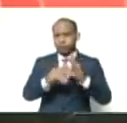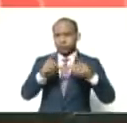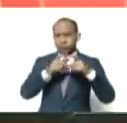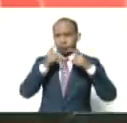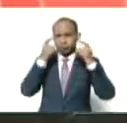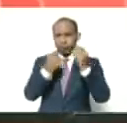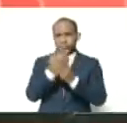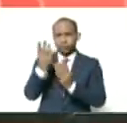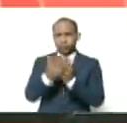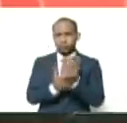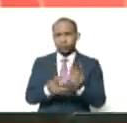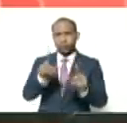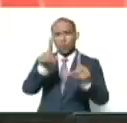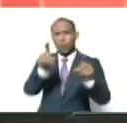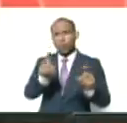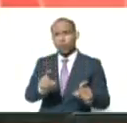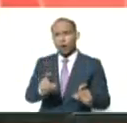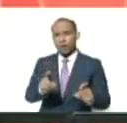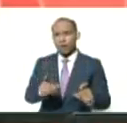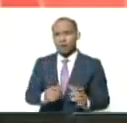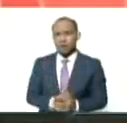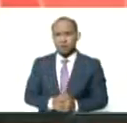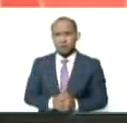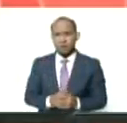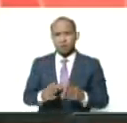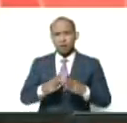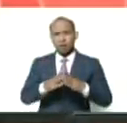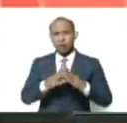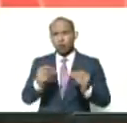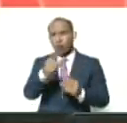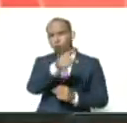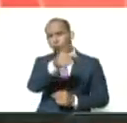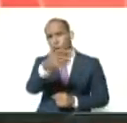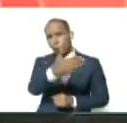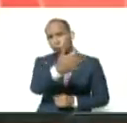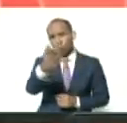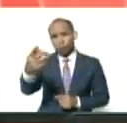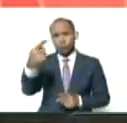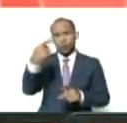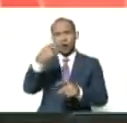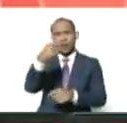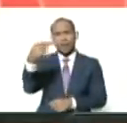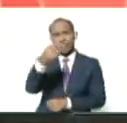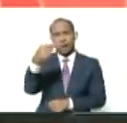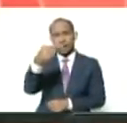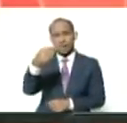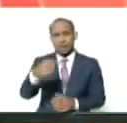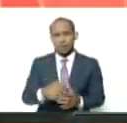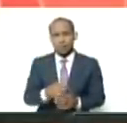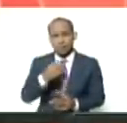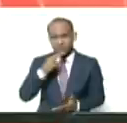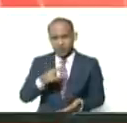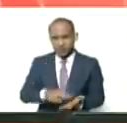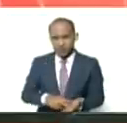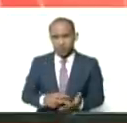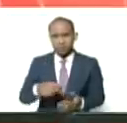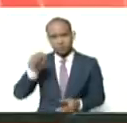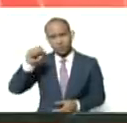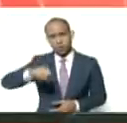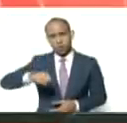con las pruebas. Todos ustedes salieron negativos en la prueba, ¿verdad?